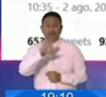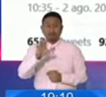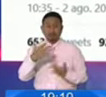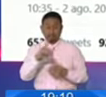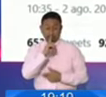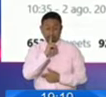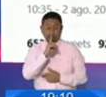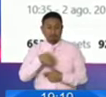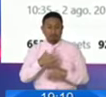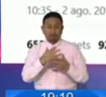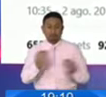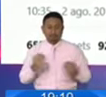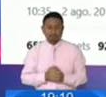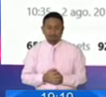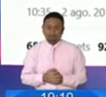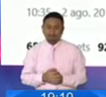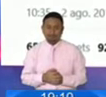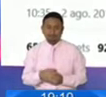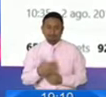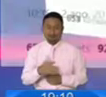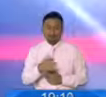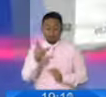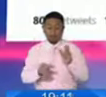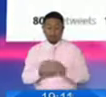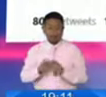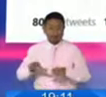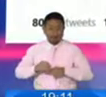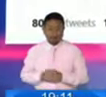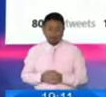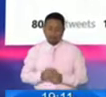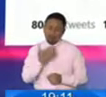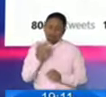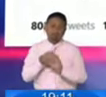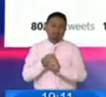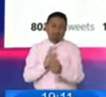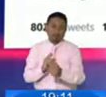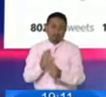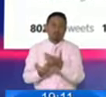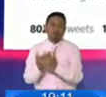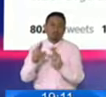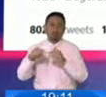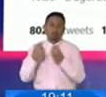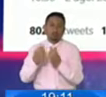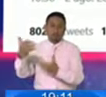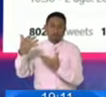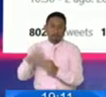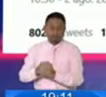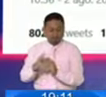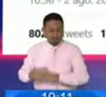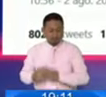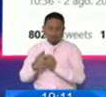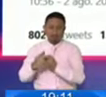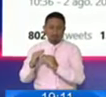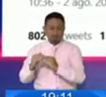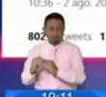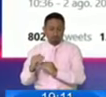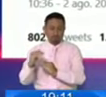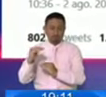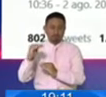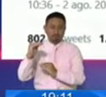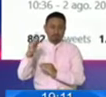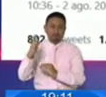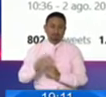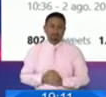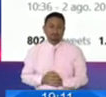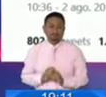desaparezca. O los que no toleramos el cinismo, separarnos y hacer un nuevo movimiento y empezar desde cero con la frescura